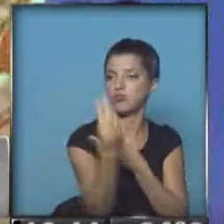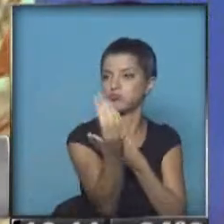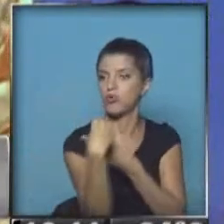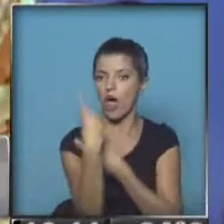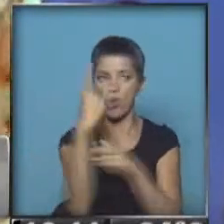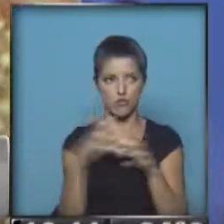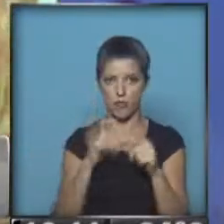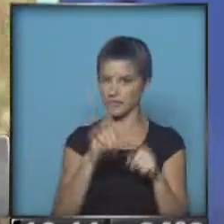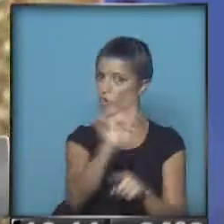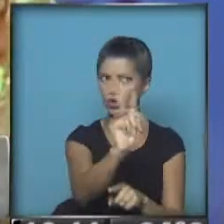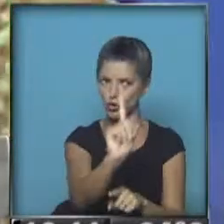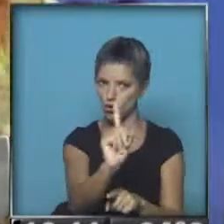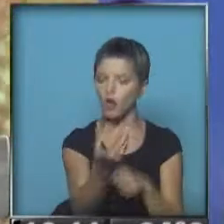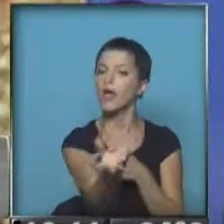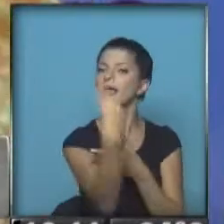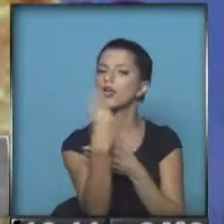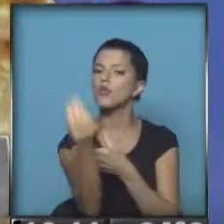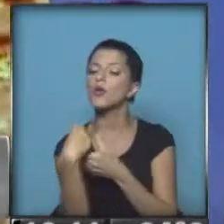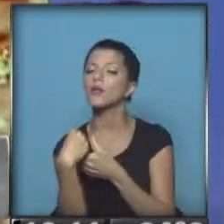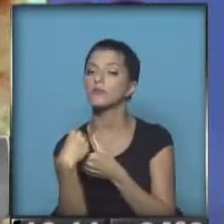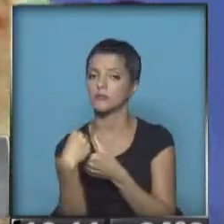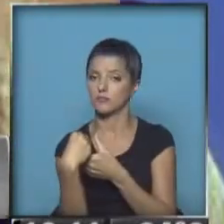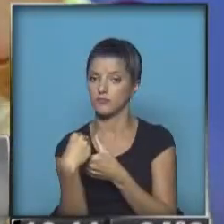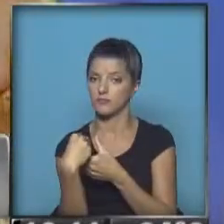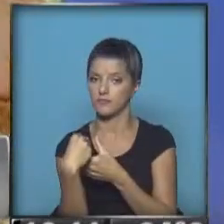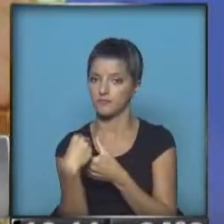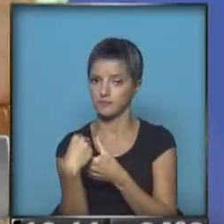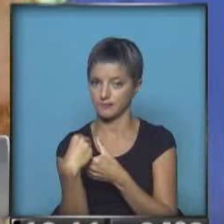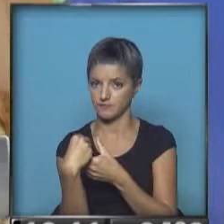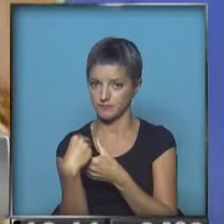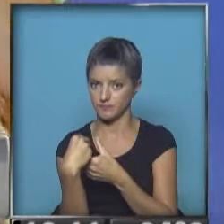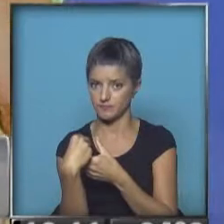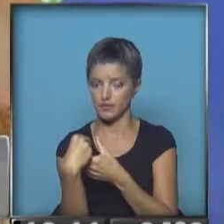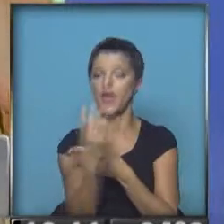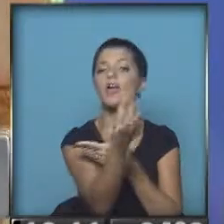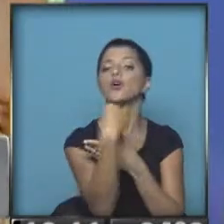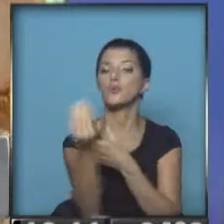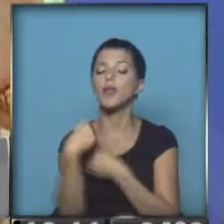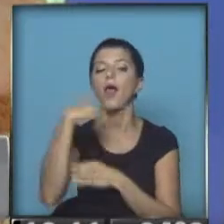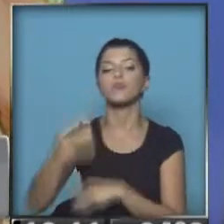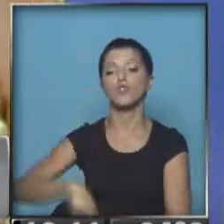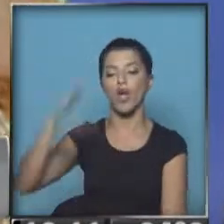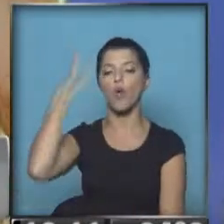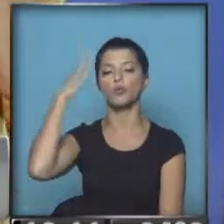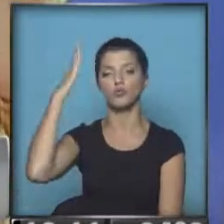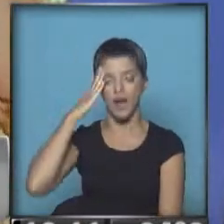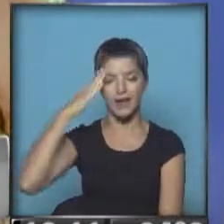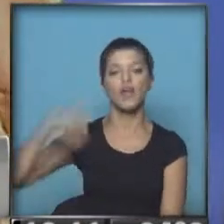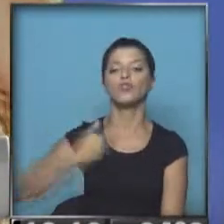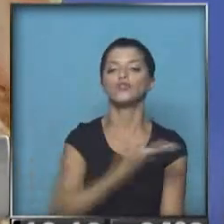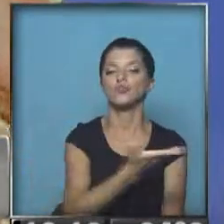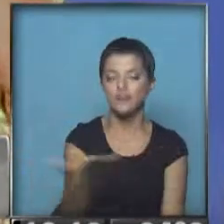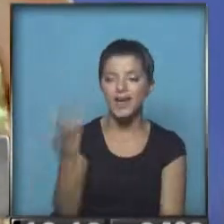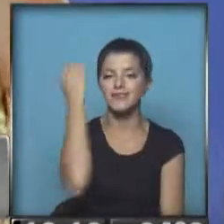partido, no a un grupo político, sino a los bienes culturales, sociales